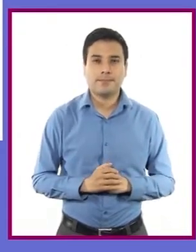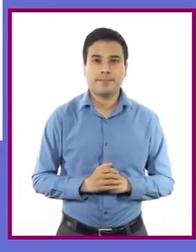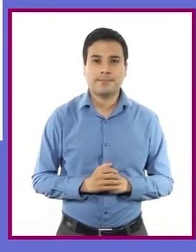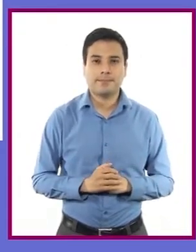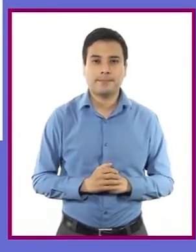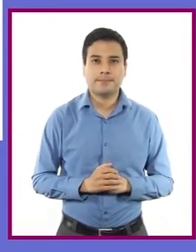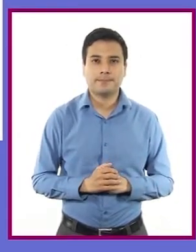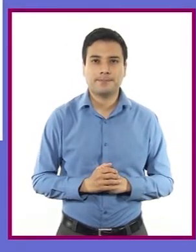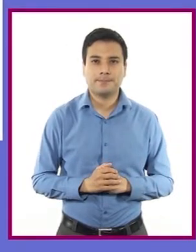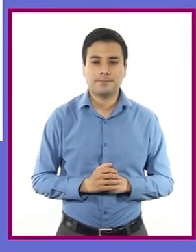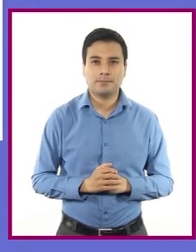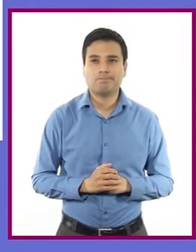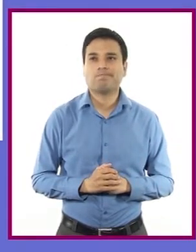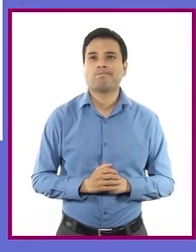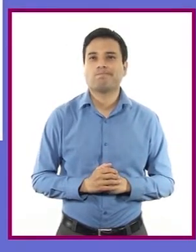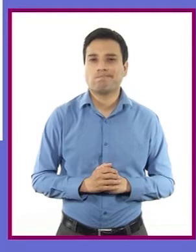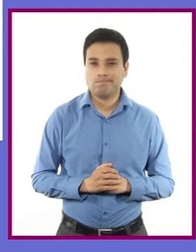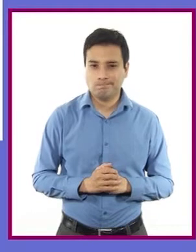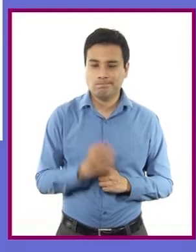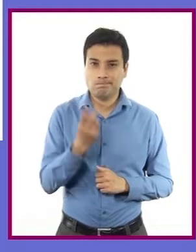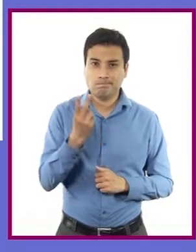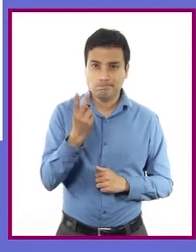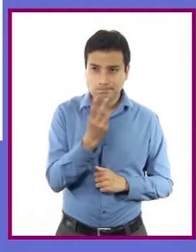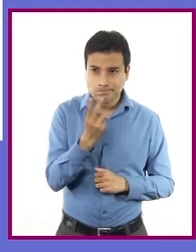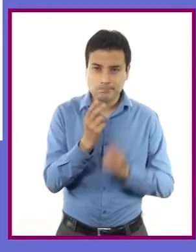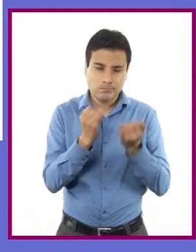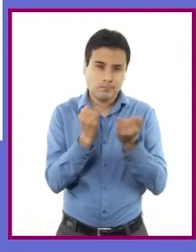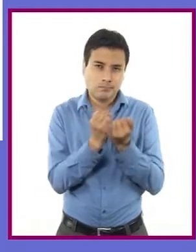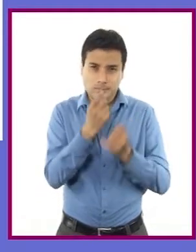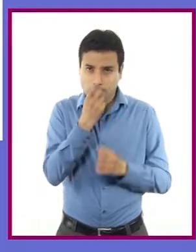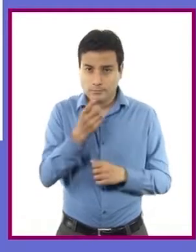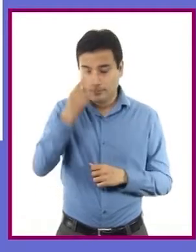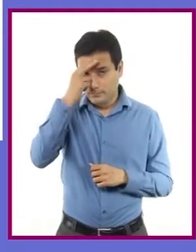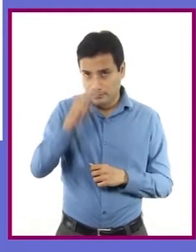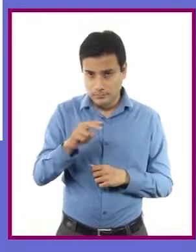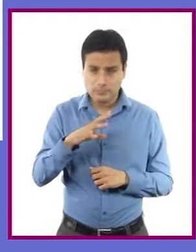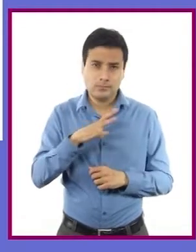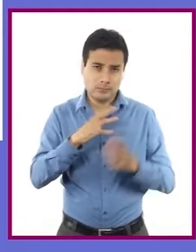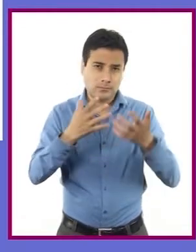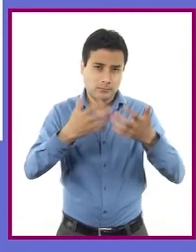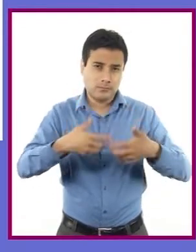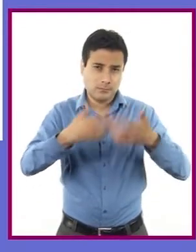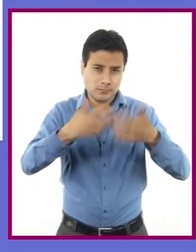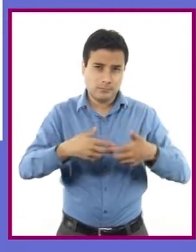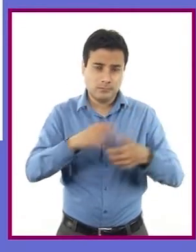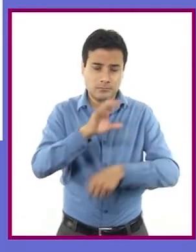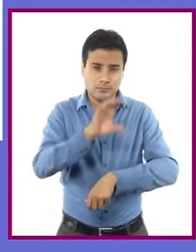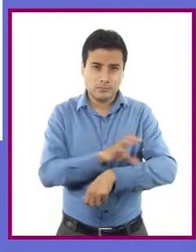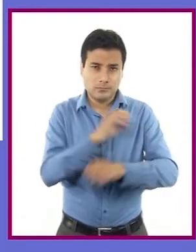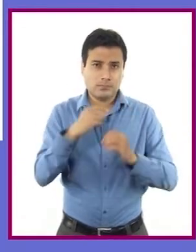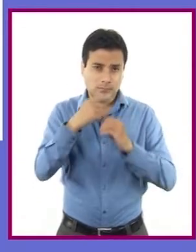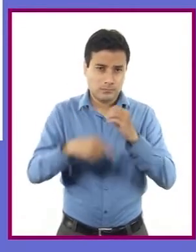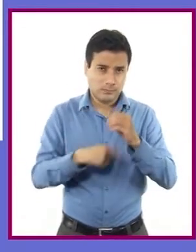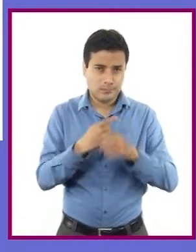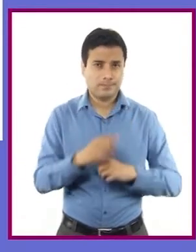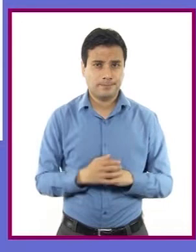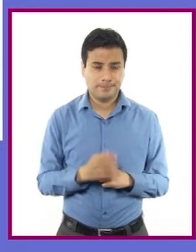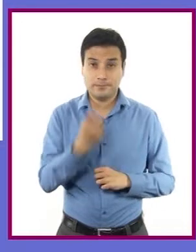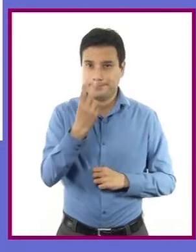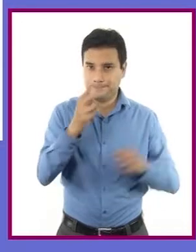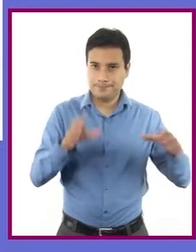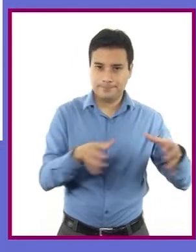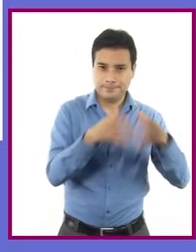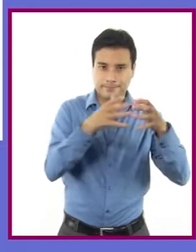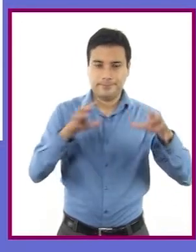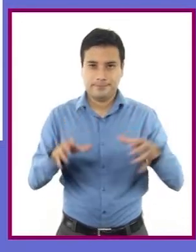Estas ideas son similares porque ambos textos dicen que México dispone de una planta nuclear con dos reactores nucleares.